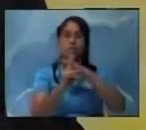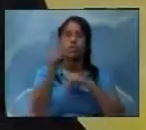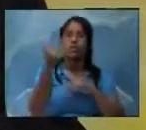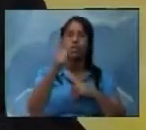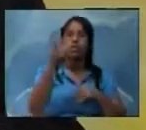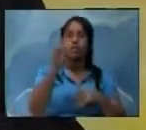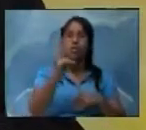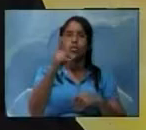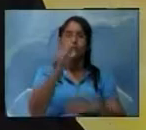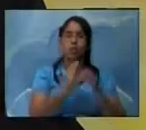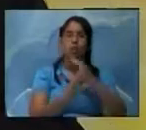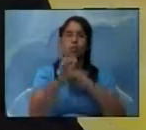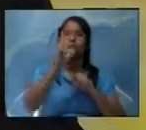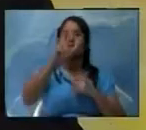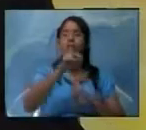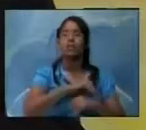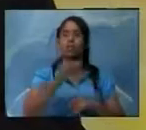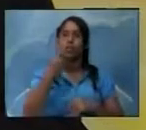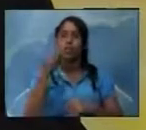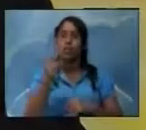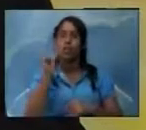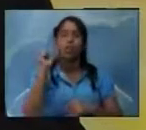del capítulo 3 de Daniel.